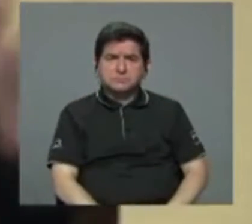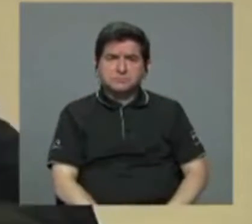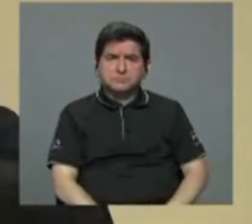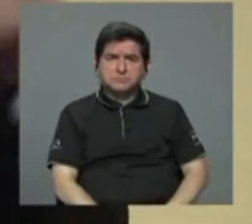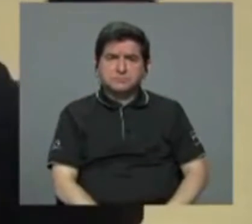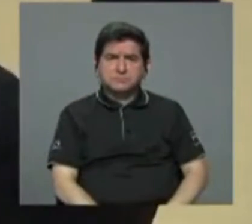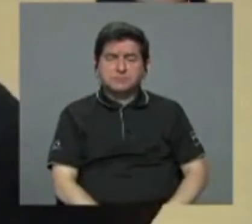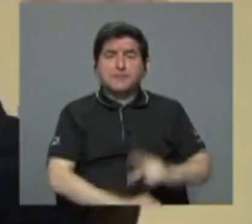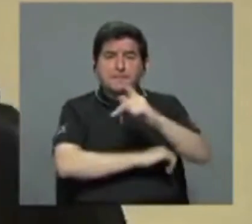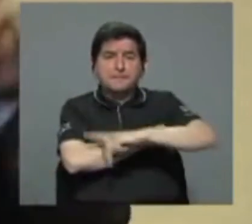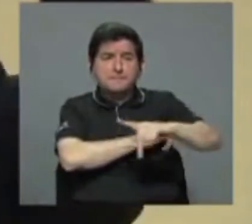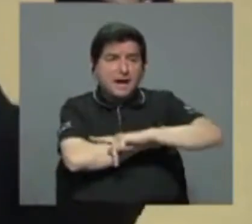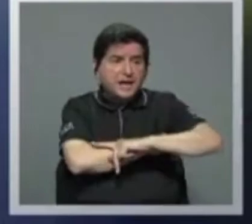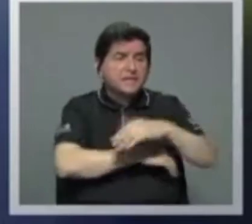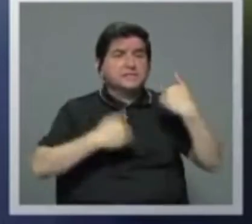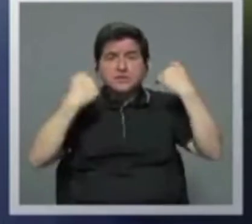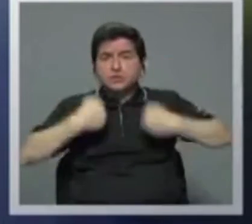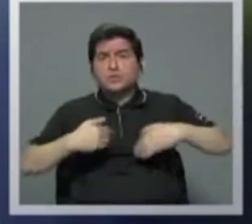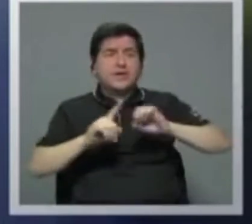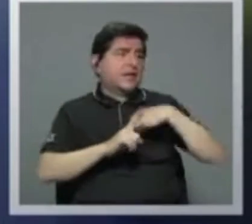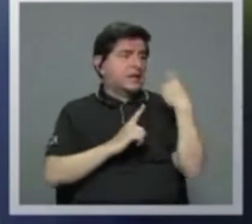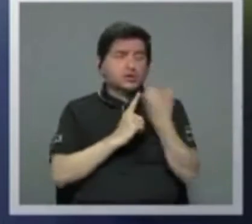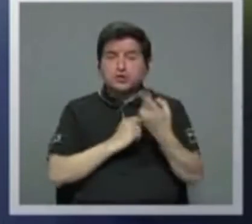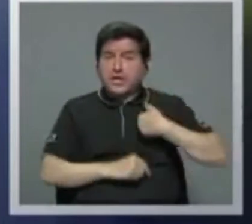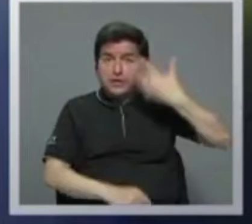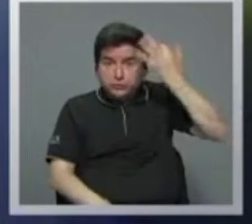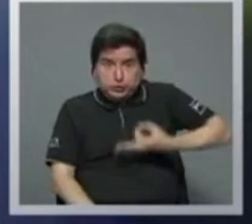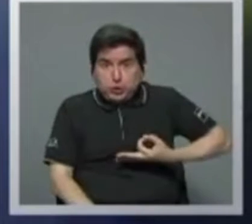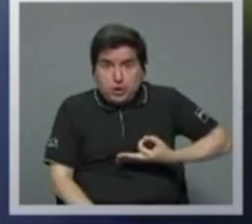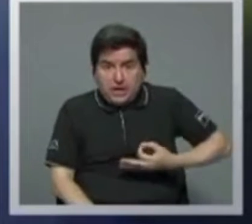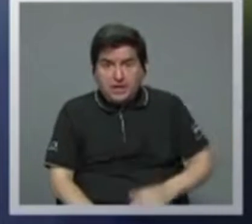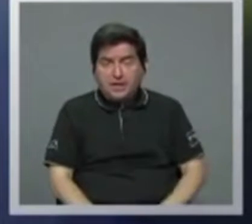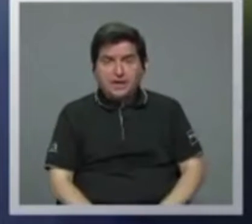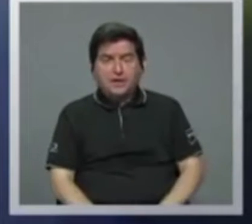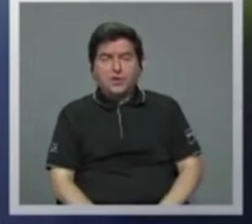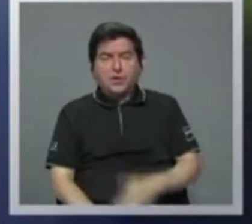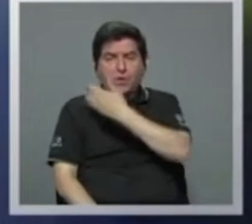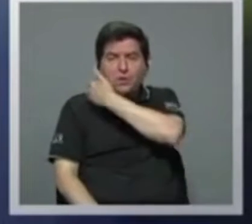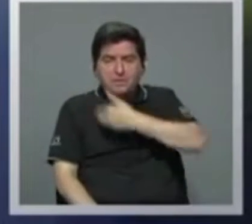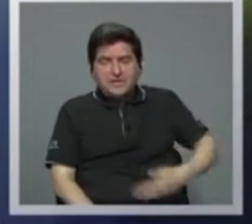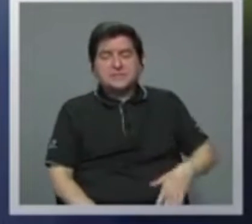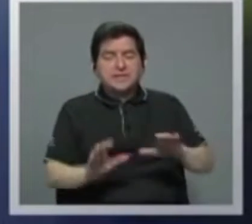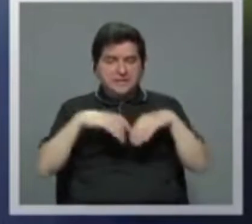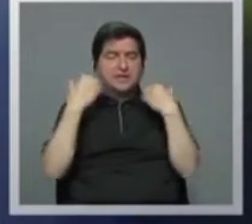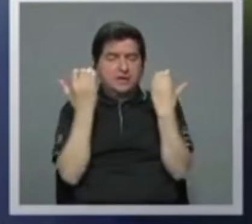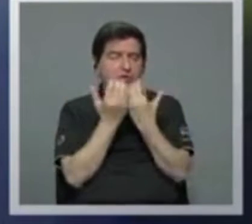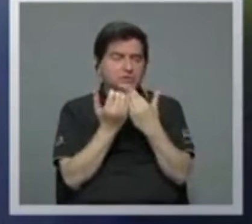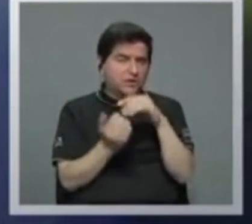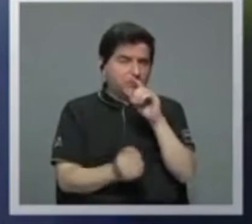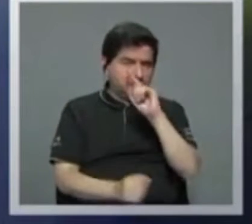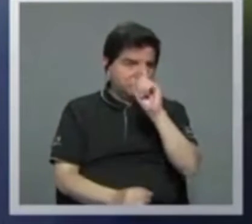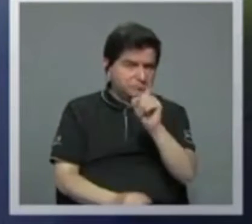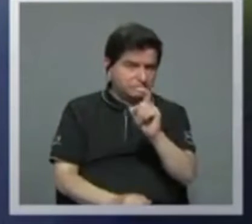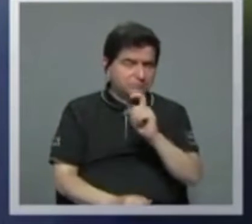Los países, la humanidad, la sociedad, me parece a mí, señor presidente del Consejo.